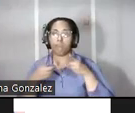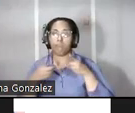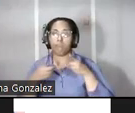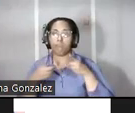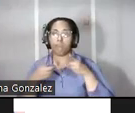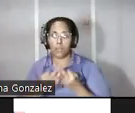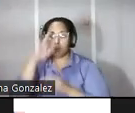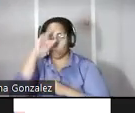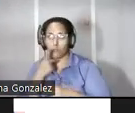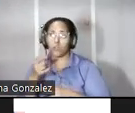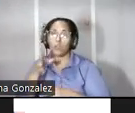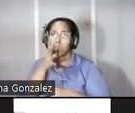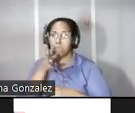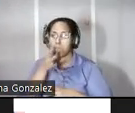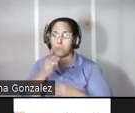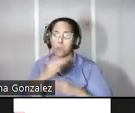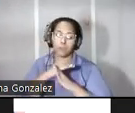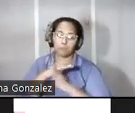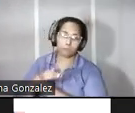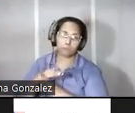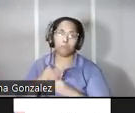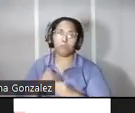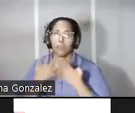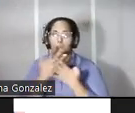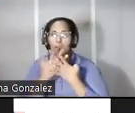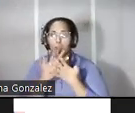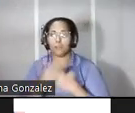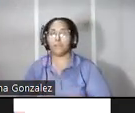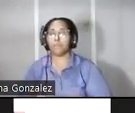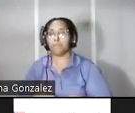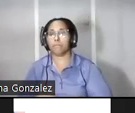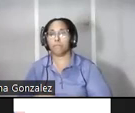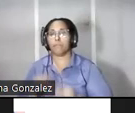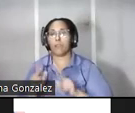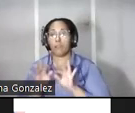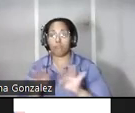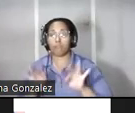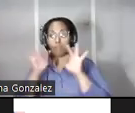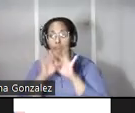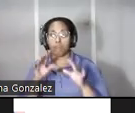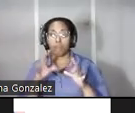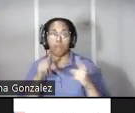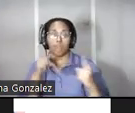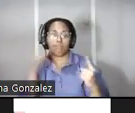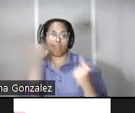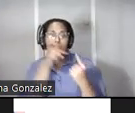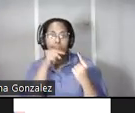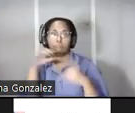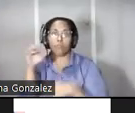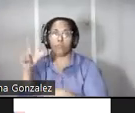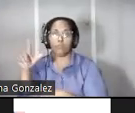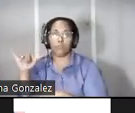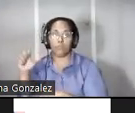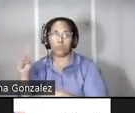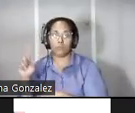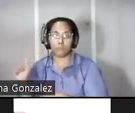conocidos como madres devotas y abnegadas. Algunos hallazgos relevantes que se señalan y pueden aplicar al caso de